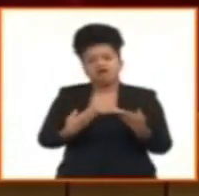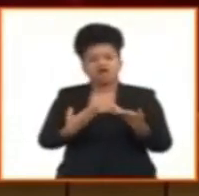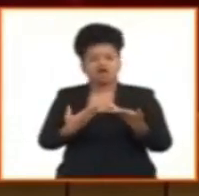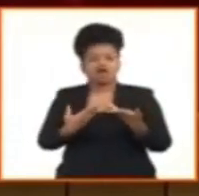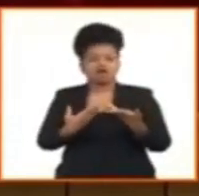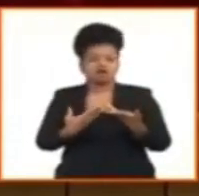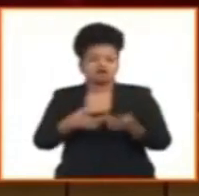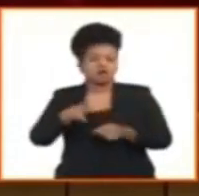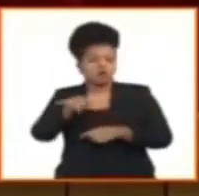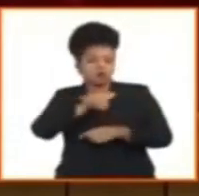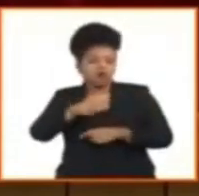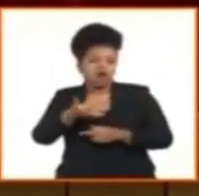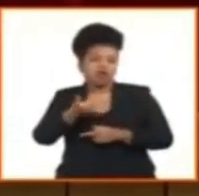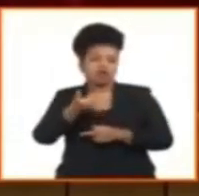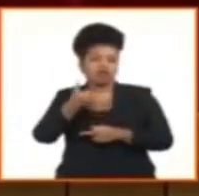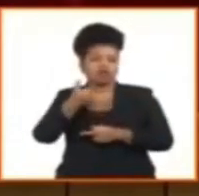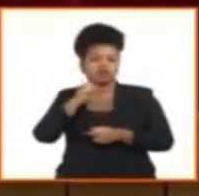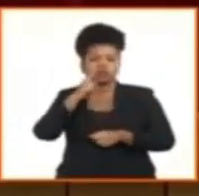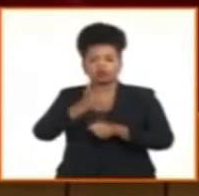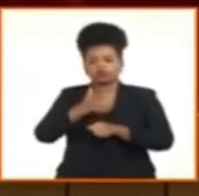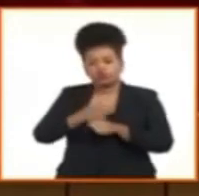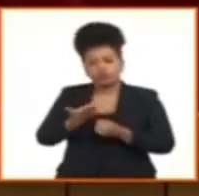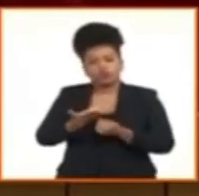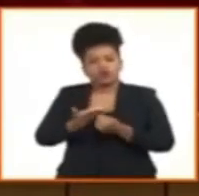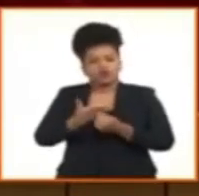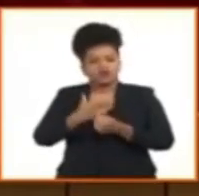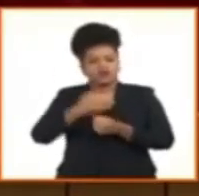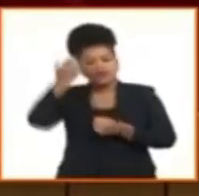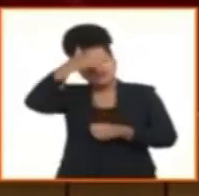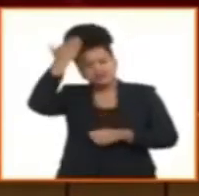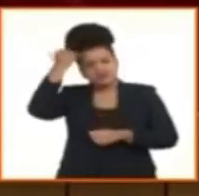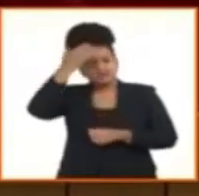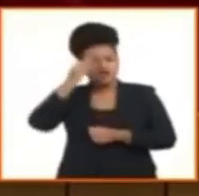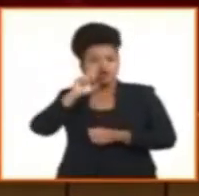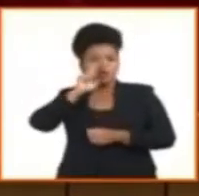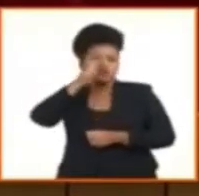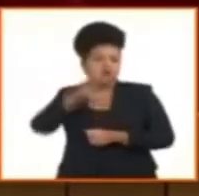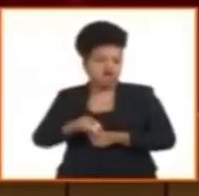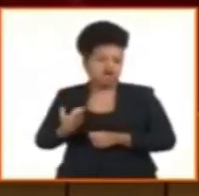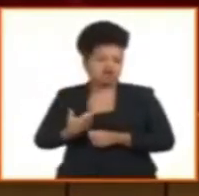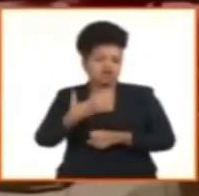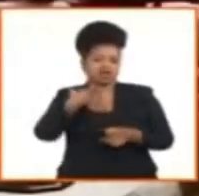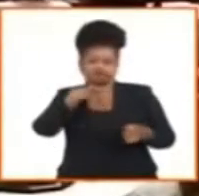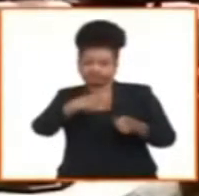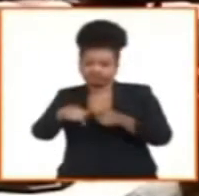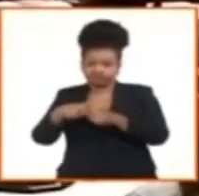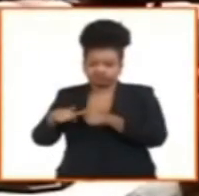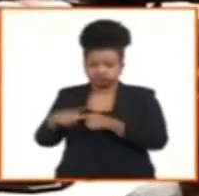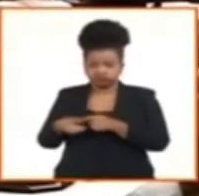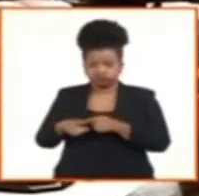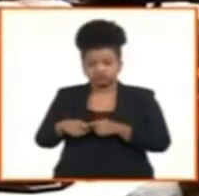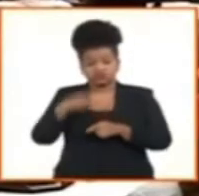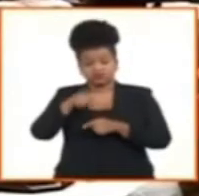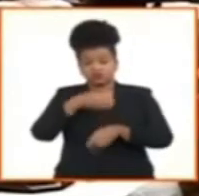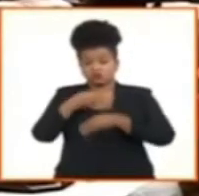Afganistán, Honduras, Libia y Ucrania, entre otros. Estos derrocamientos condujeron al